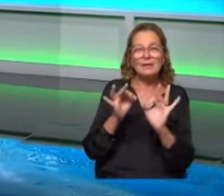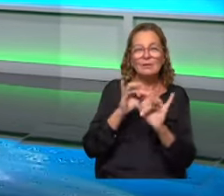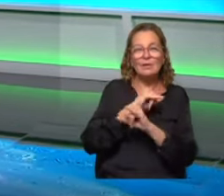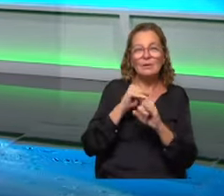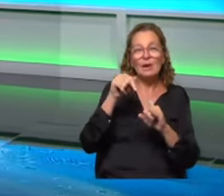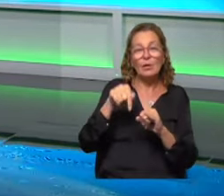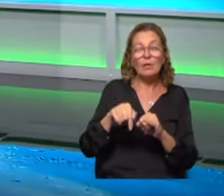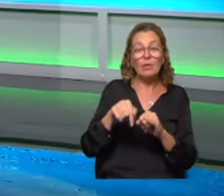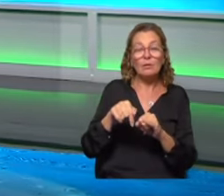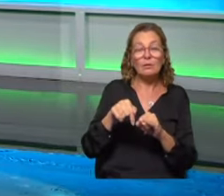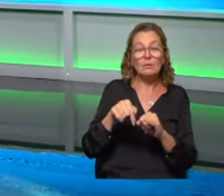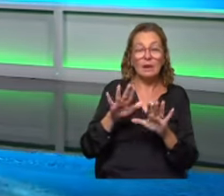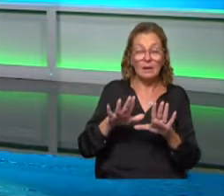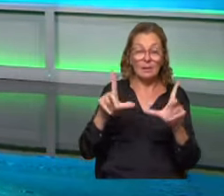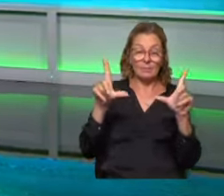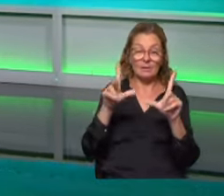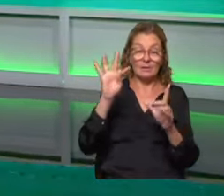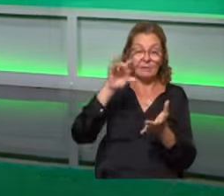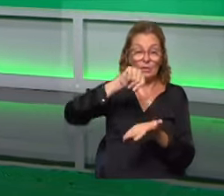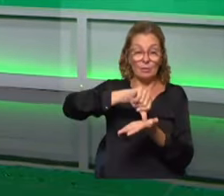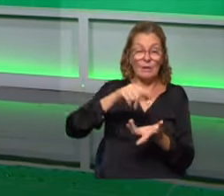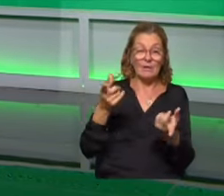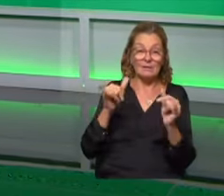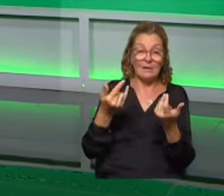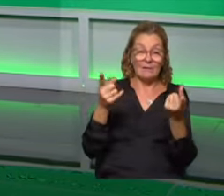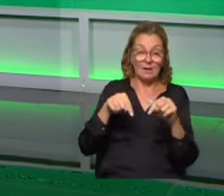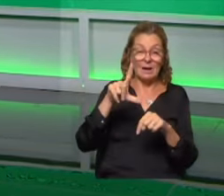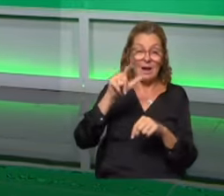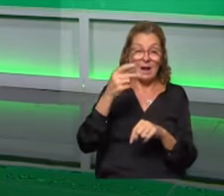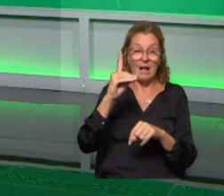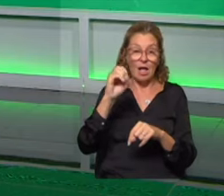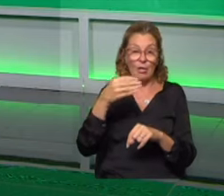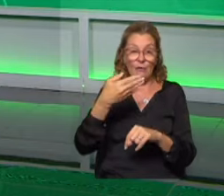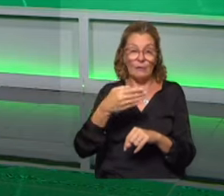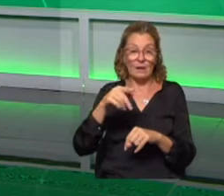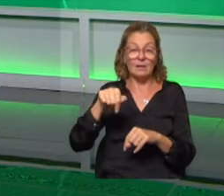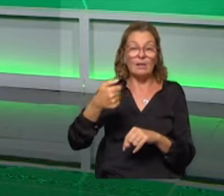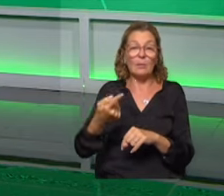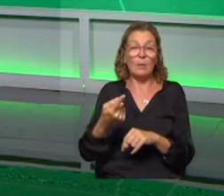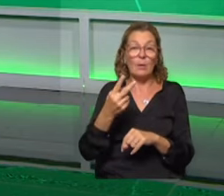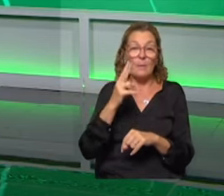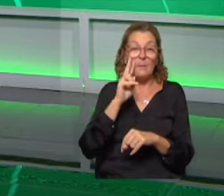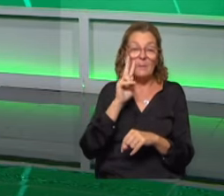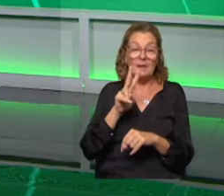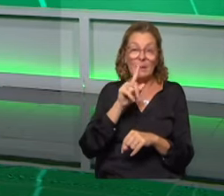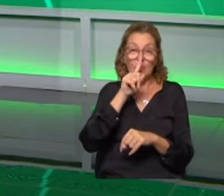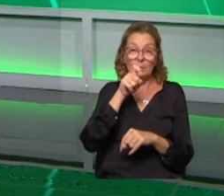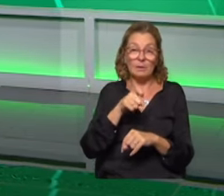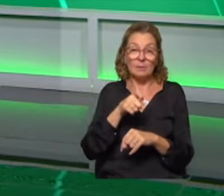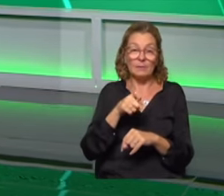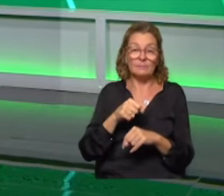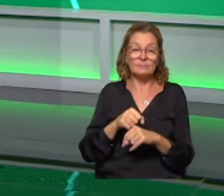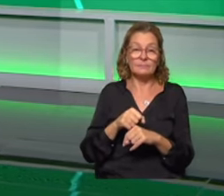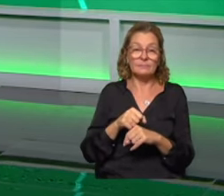de hoy, así que a quedarse en la pantalla de TV Ciudad porque ya viene el lado B. Ya viene el lado B y luego viene Mira Montevideo, así